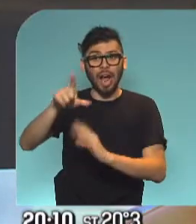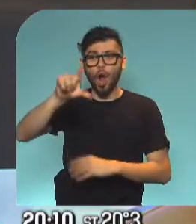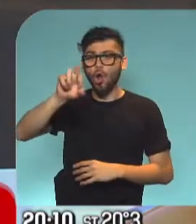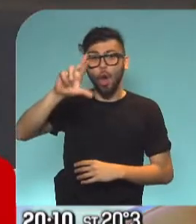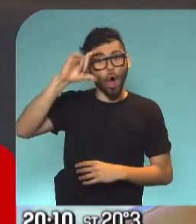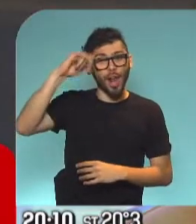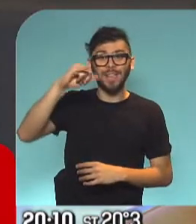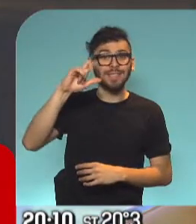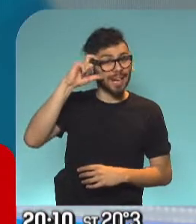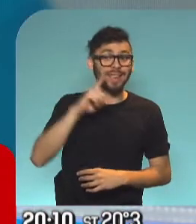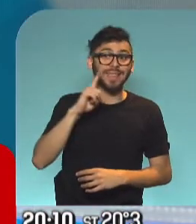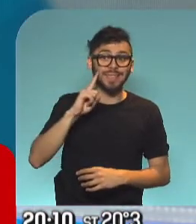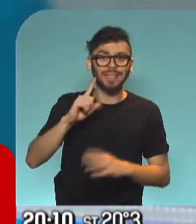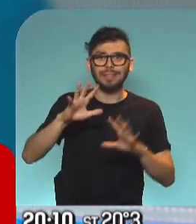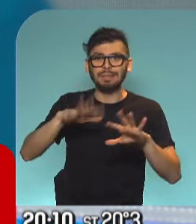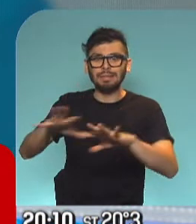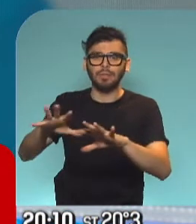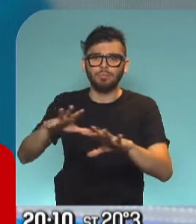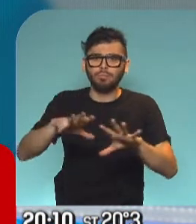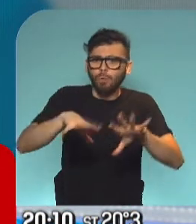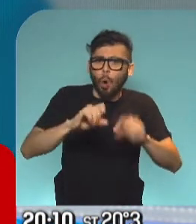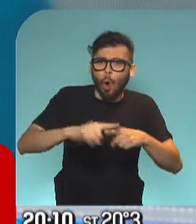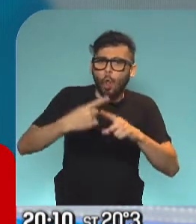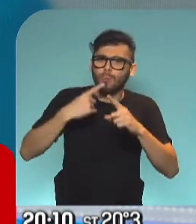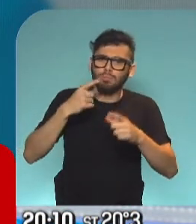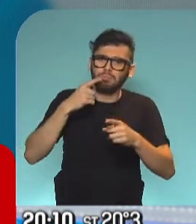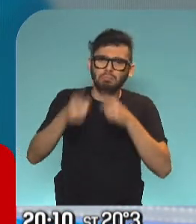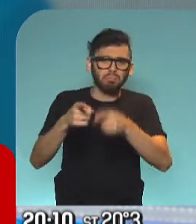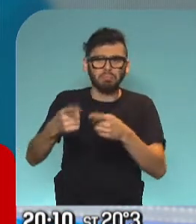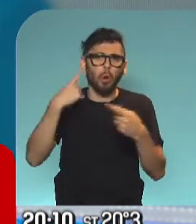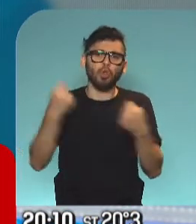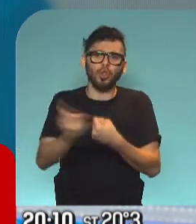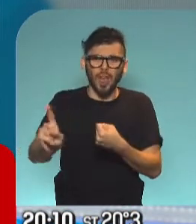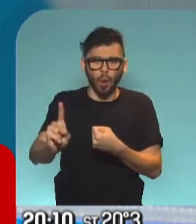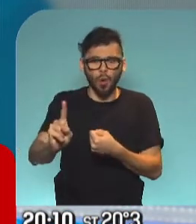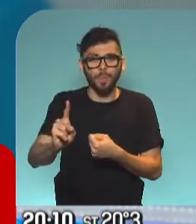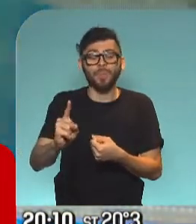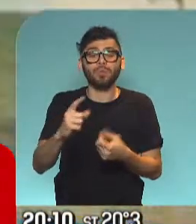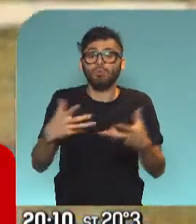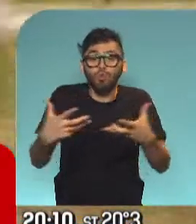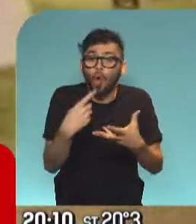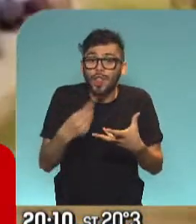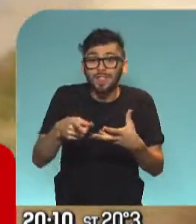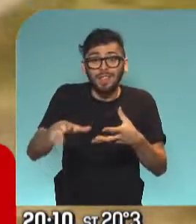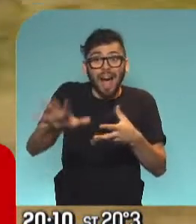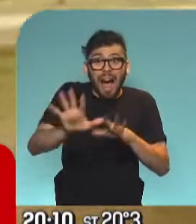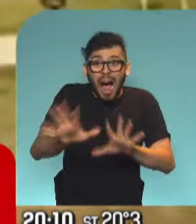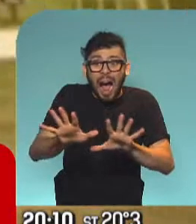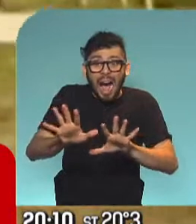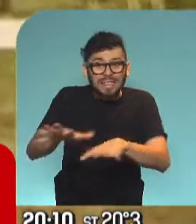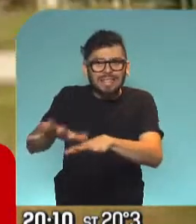Corte Suprema de Justicia. Claro, Gaby, ahí lo escuchábamos al presidente, los escraches no tienen nada que ver con la democracia. Y así es, ¿no? Si